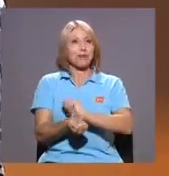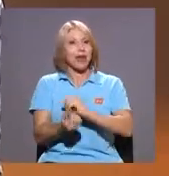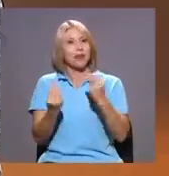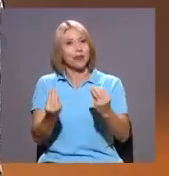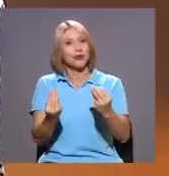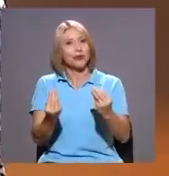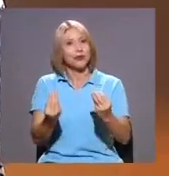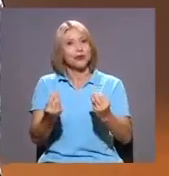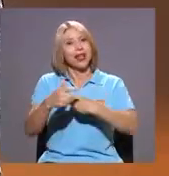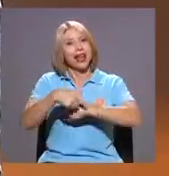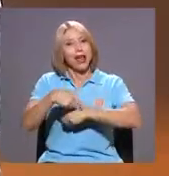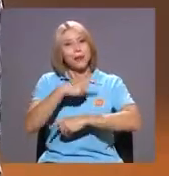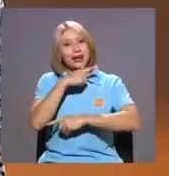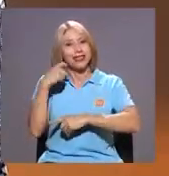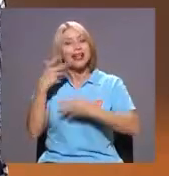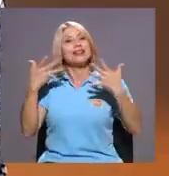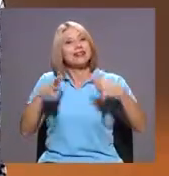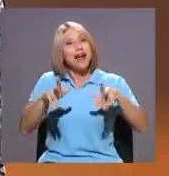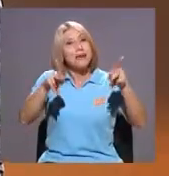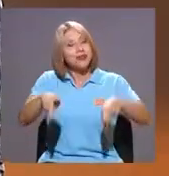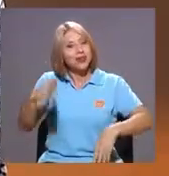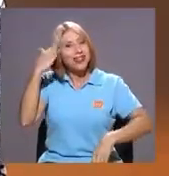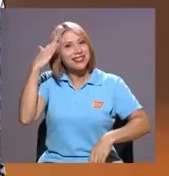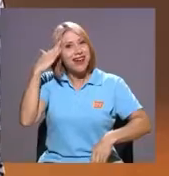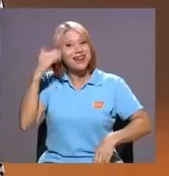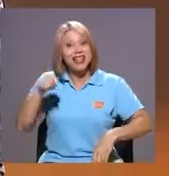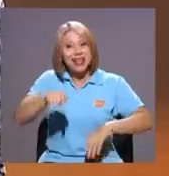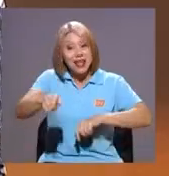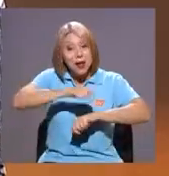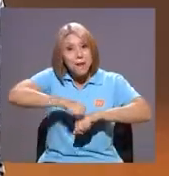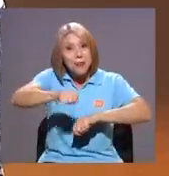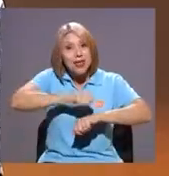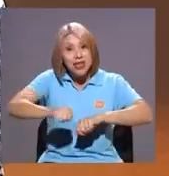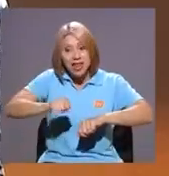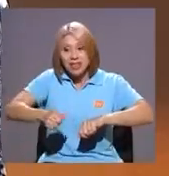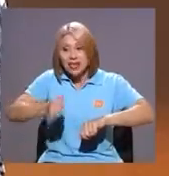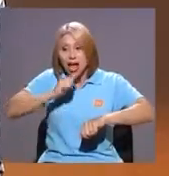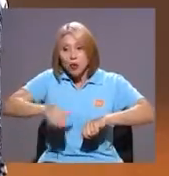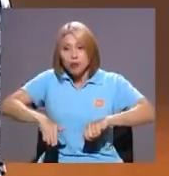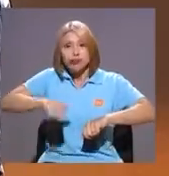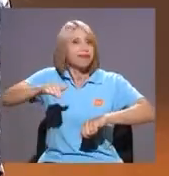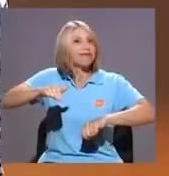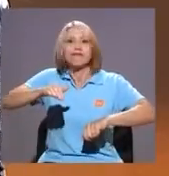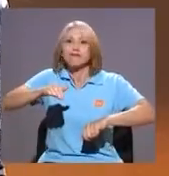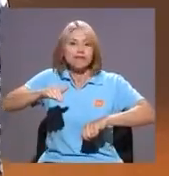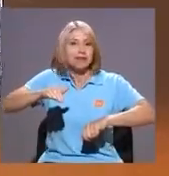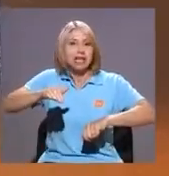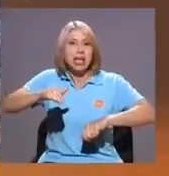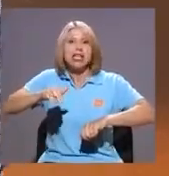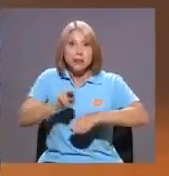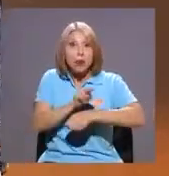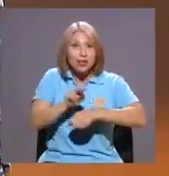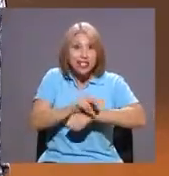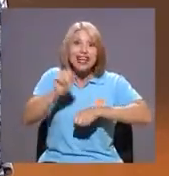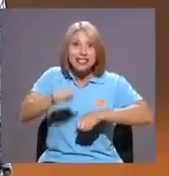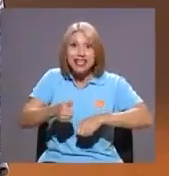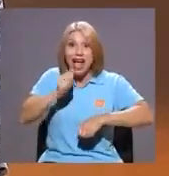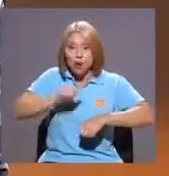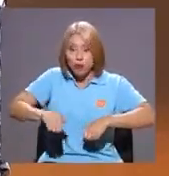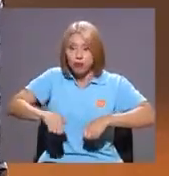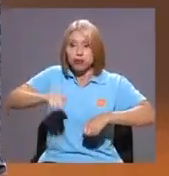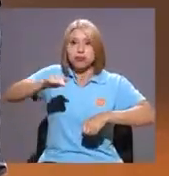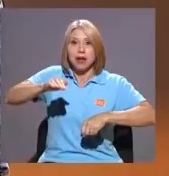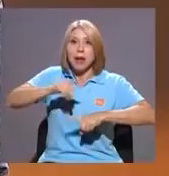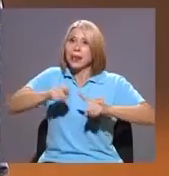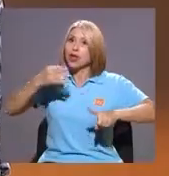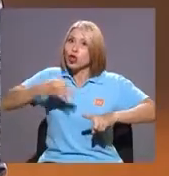porque ahora ya las personas saben que las pilas hay que mantenerlas limpias, y se van a utilizar, se pueden llenar, pero hay que vaciarlas